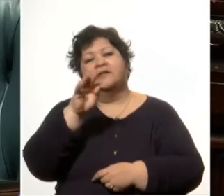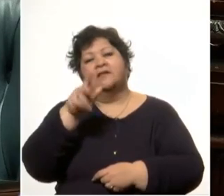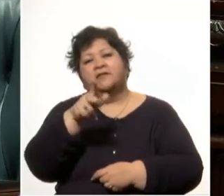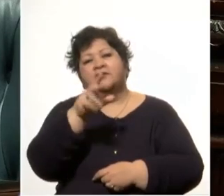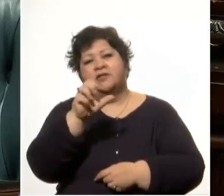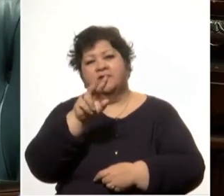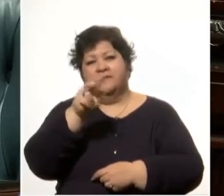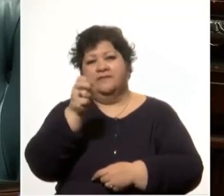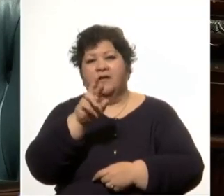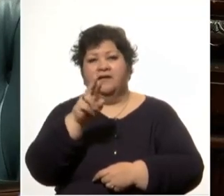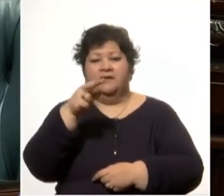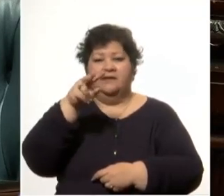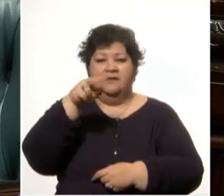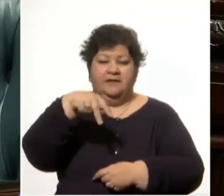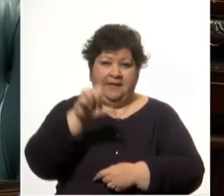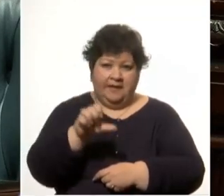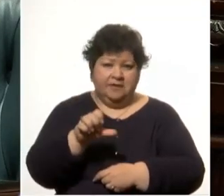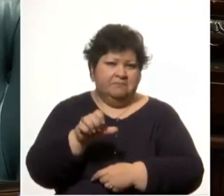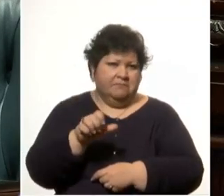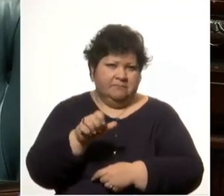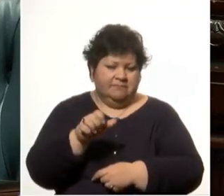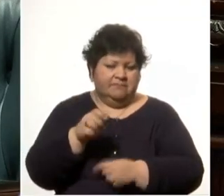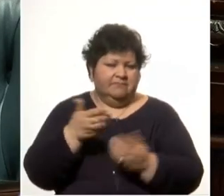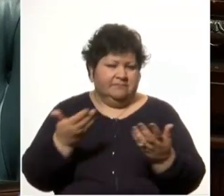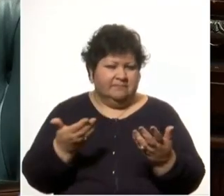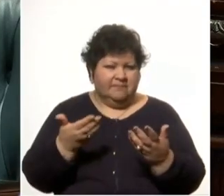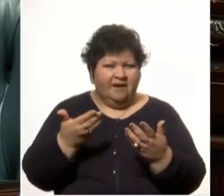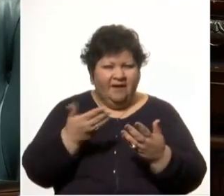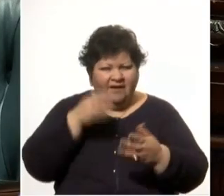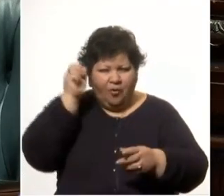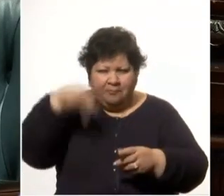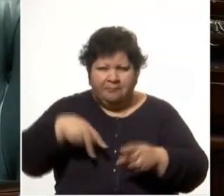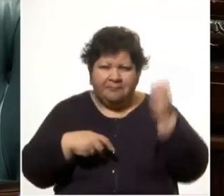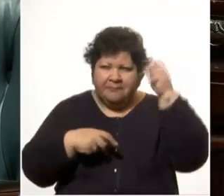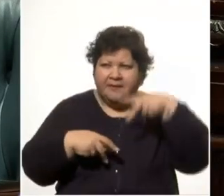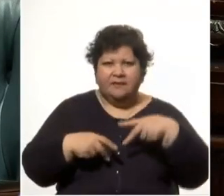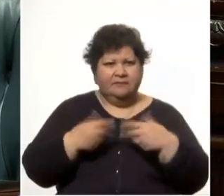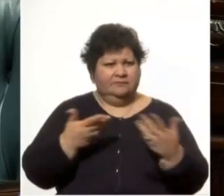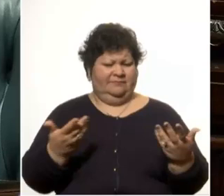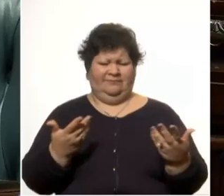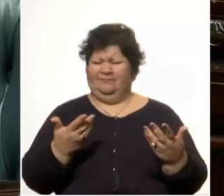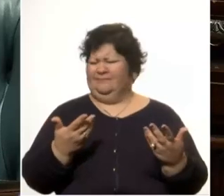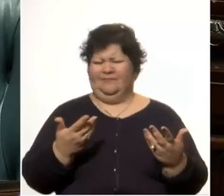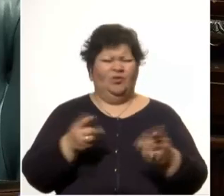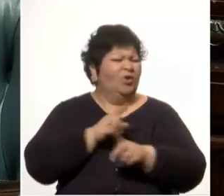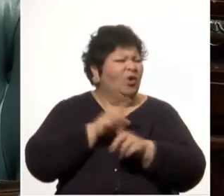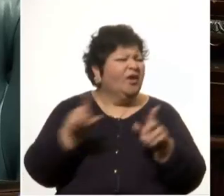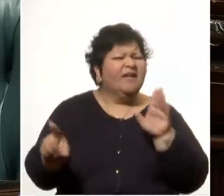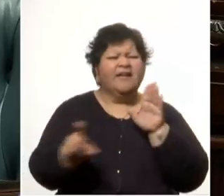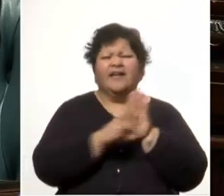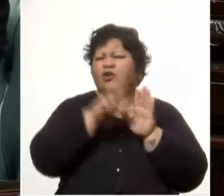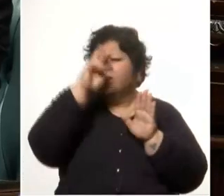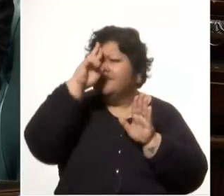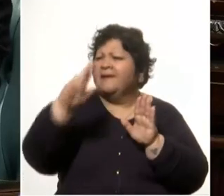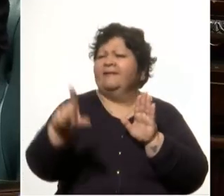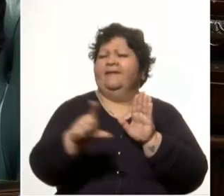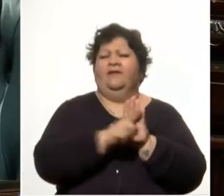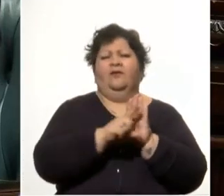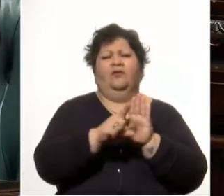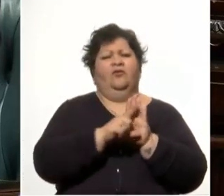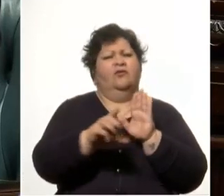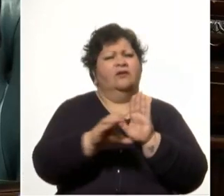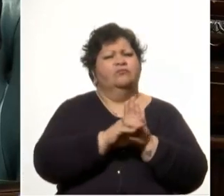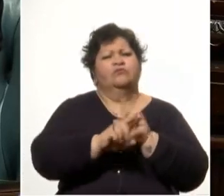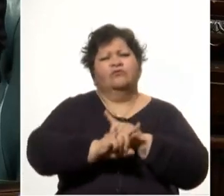Es ilegal, es inconstitucional, como surge con contundencia de la sentencia del Tribunal de lo Contencioso Administrativo